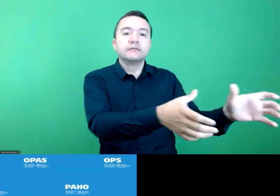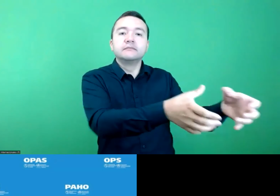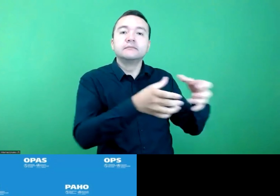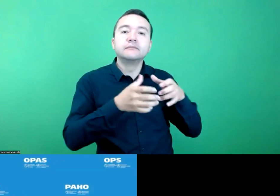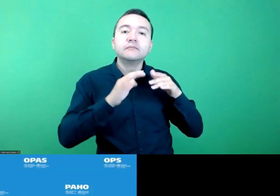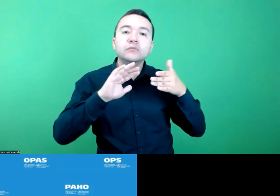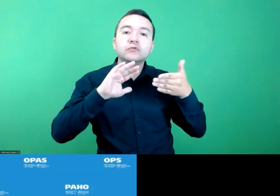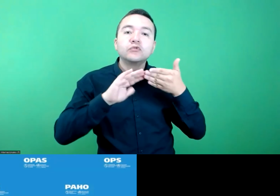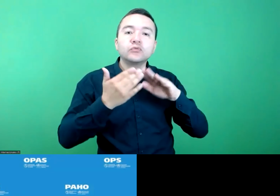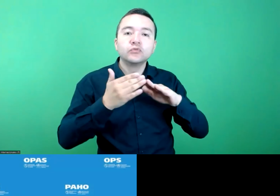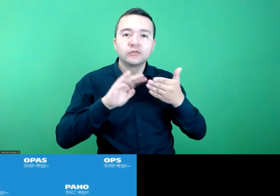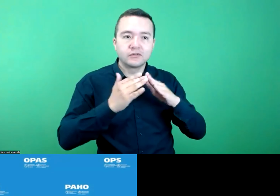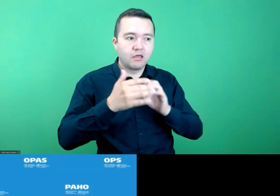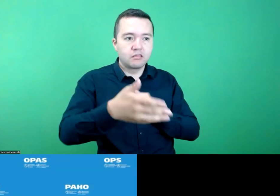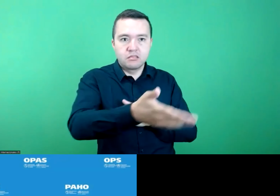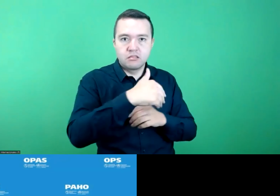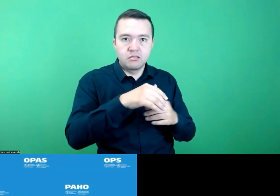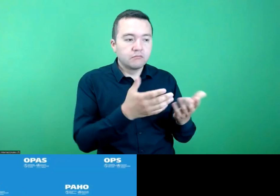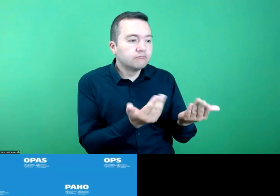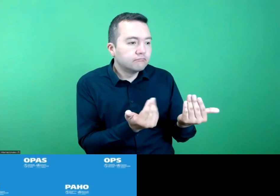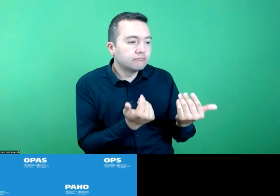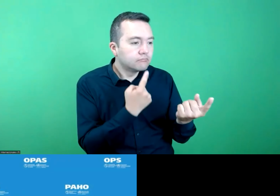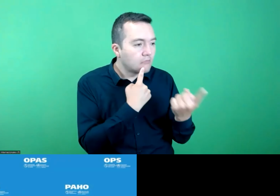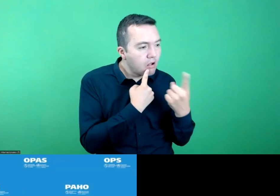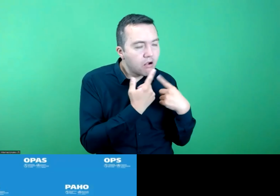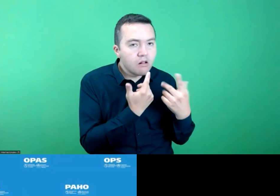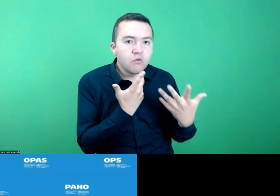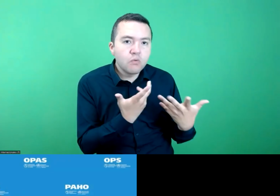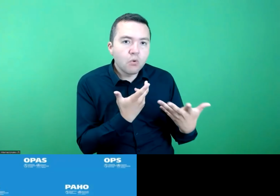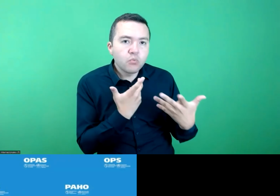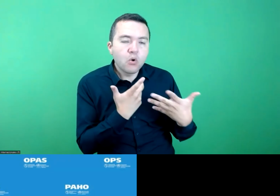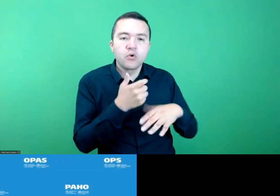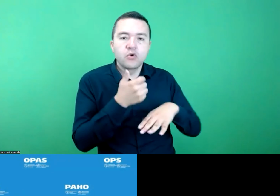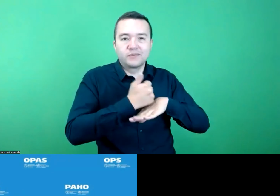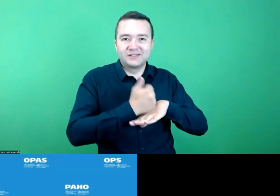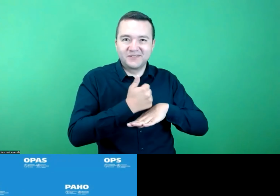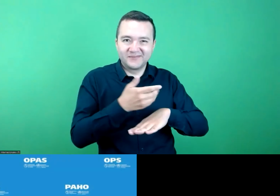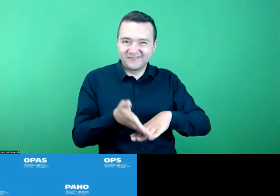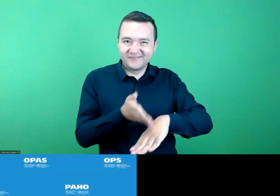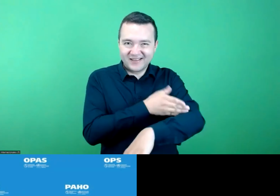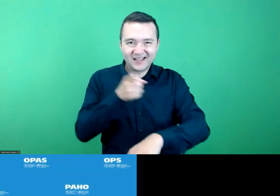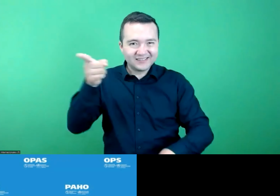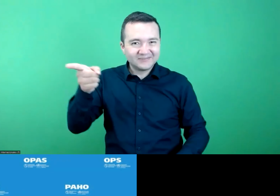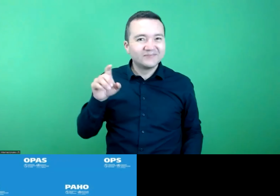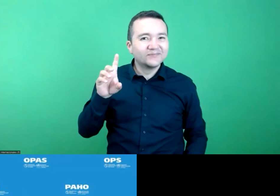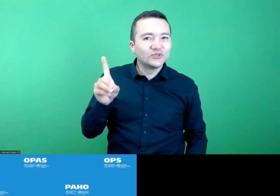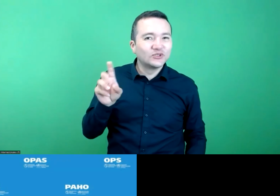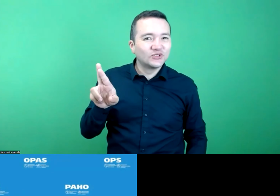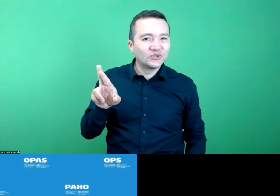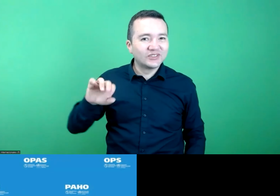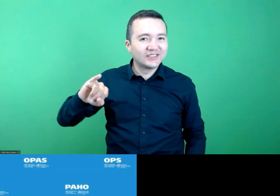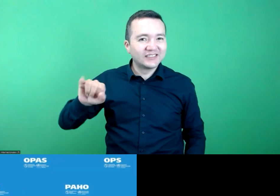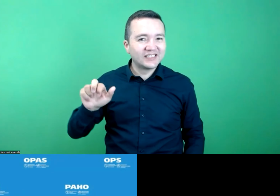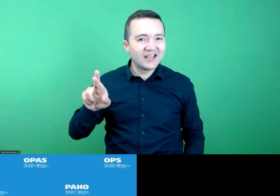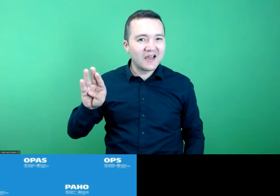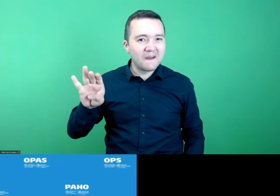personas. Y por eso remito a los comentarios del discurso del director, en